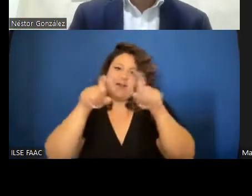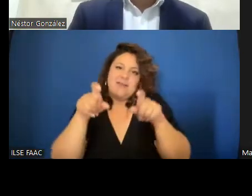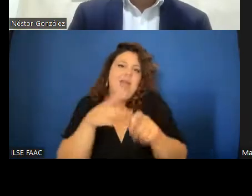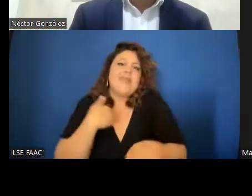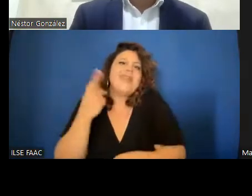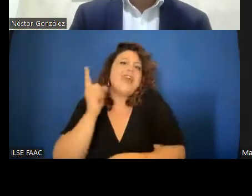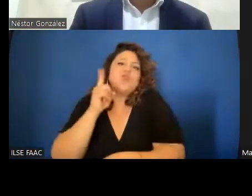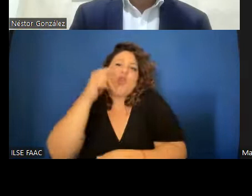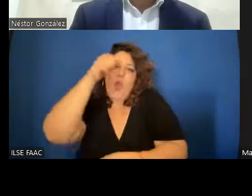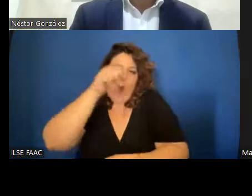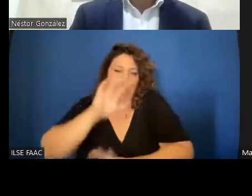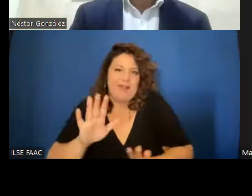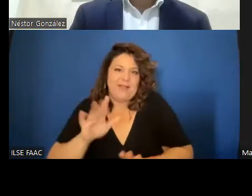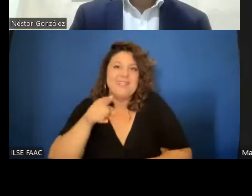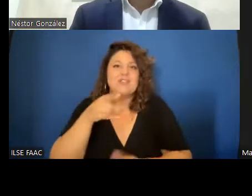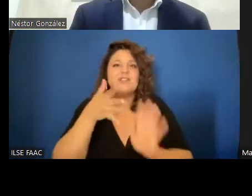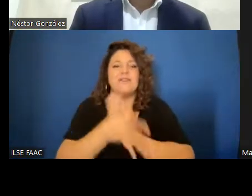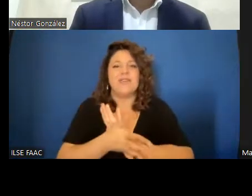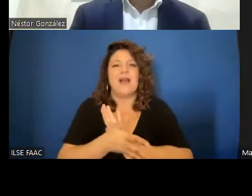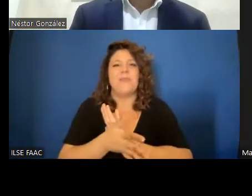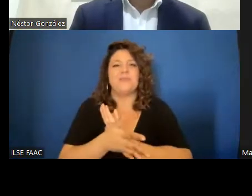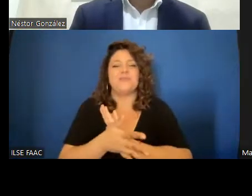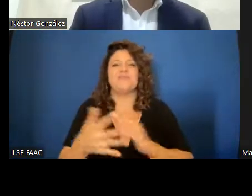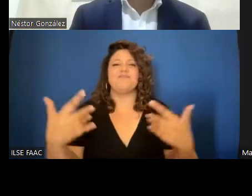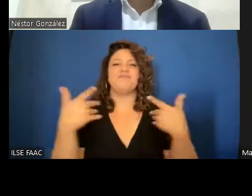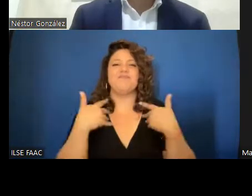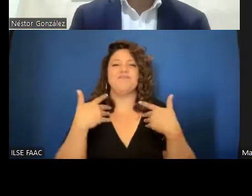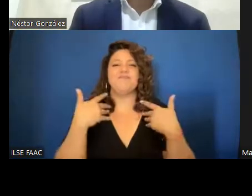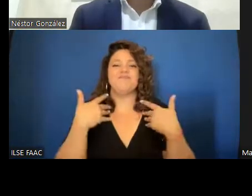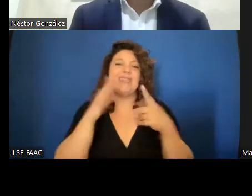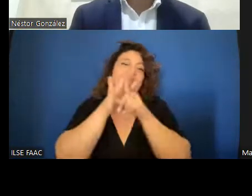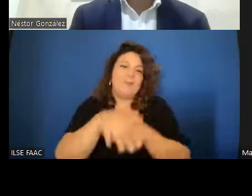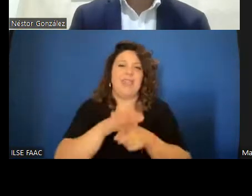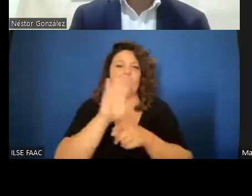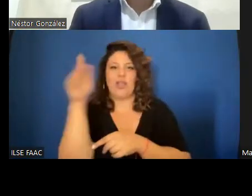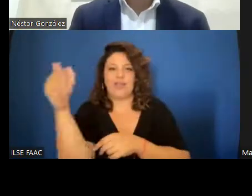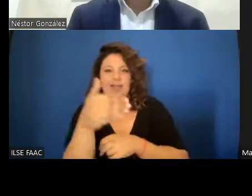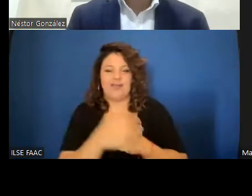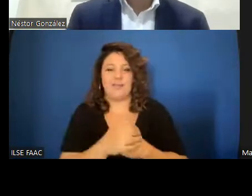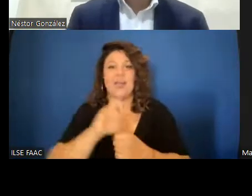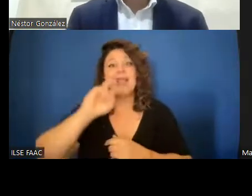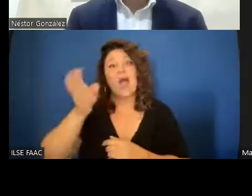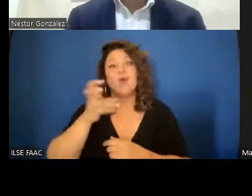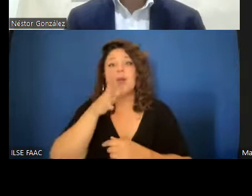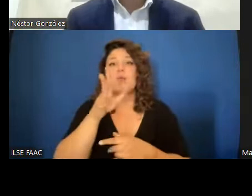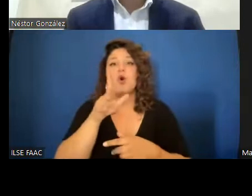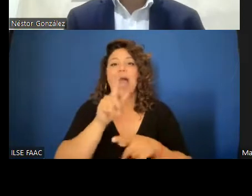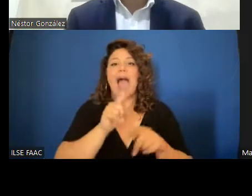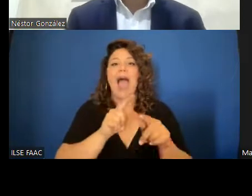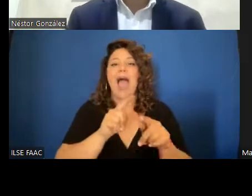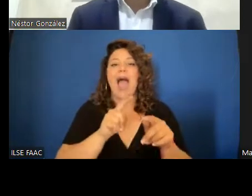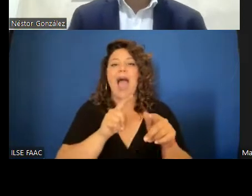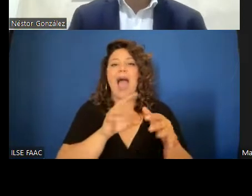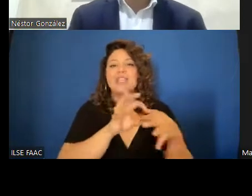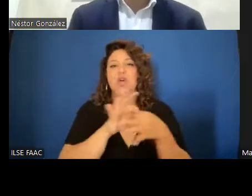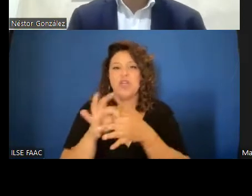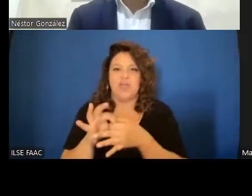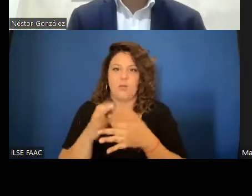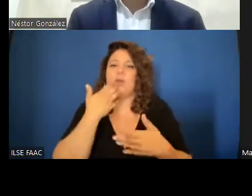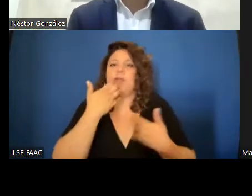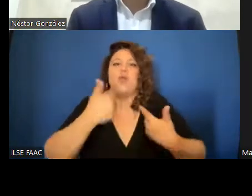mismas. Y bueno, parece ser que había un poco de forma a todo esto que había, que era bastante más efímero.